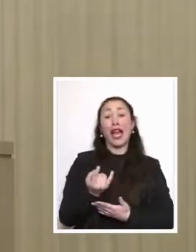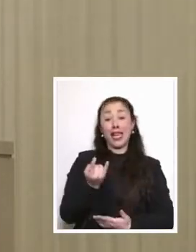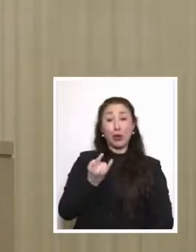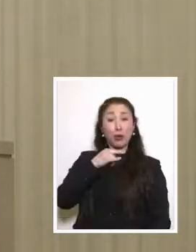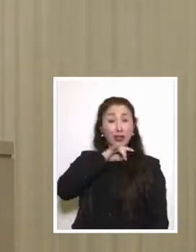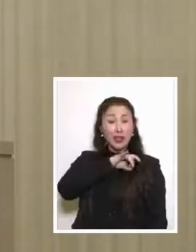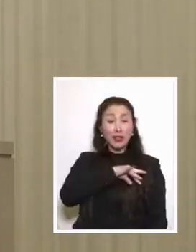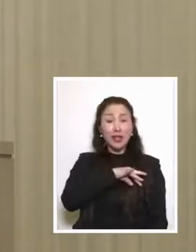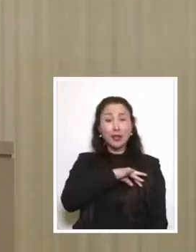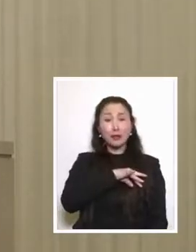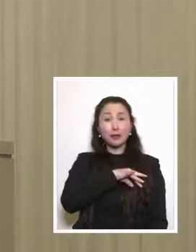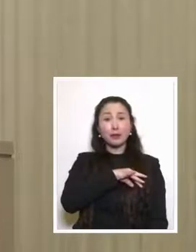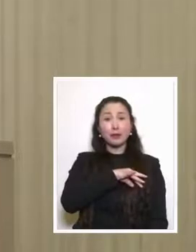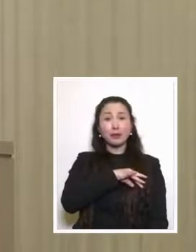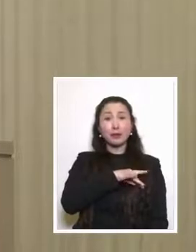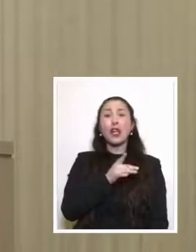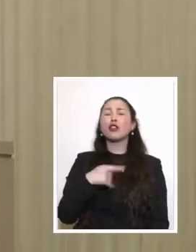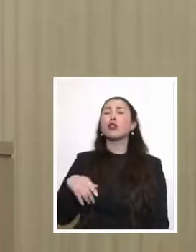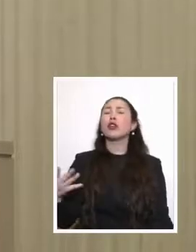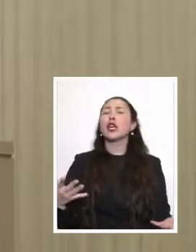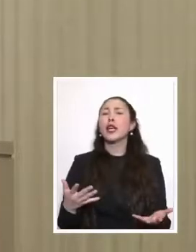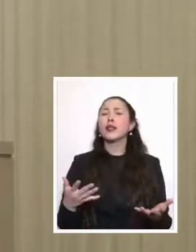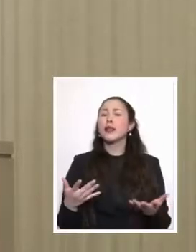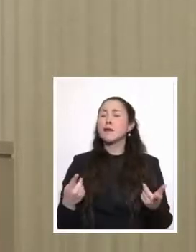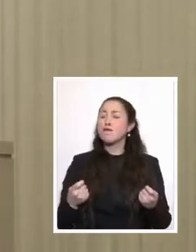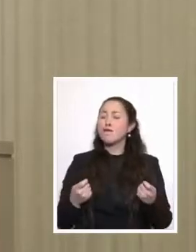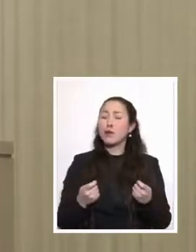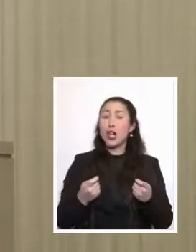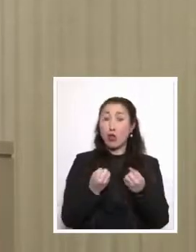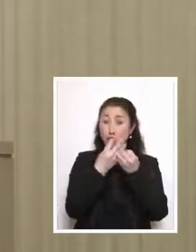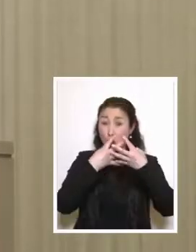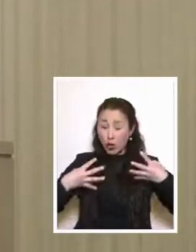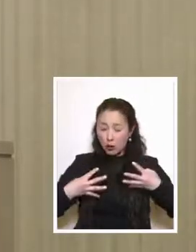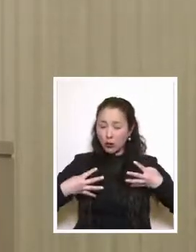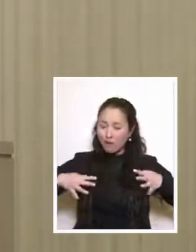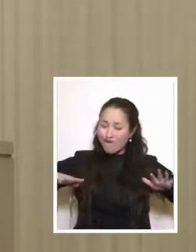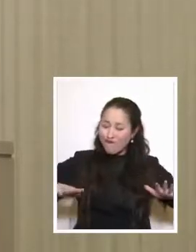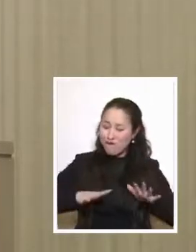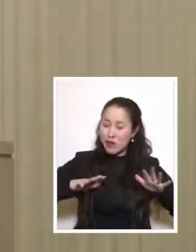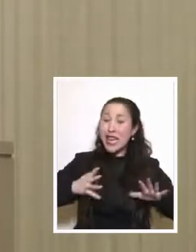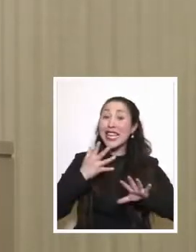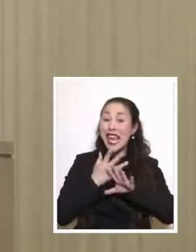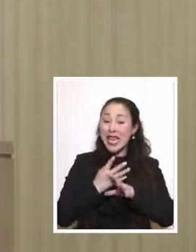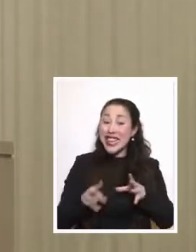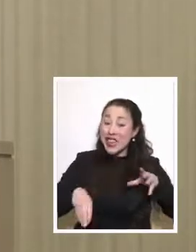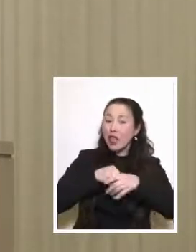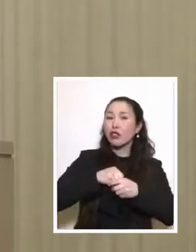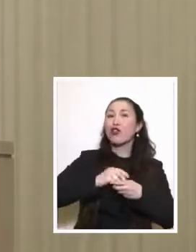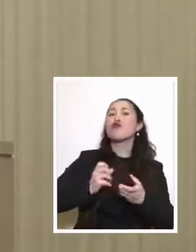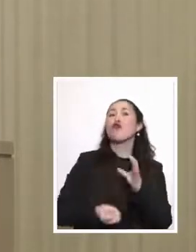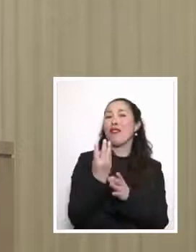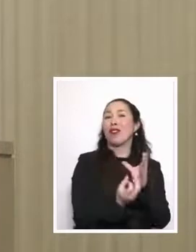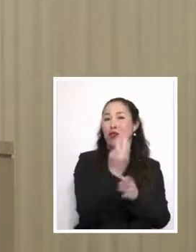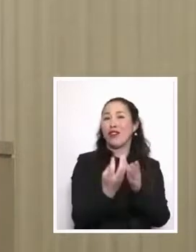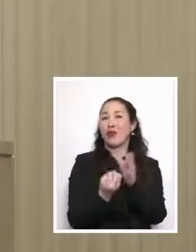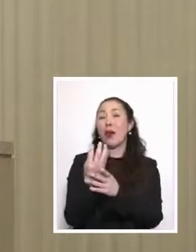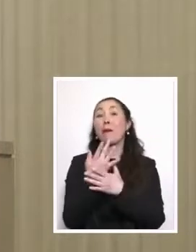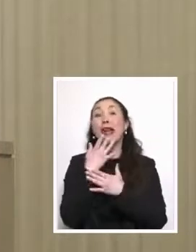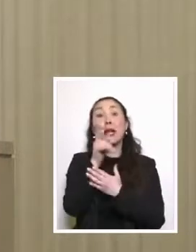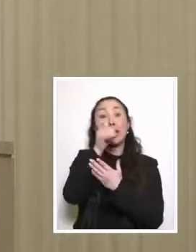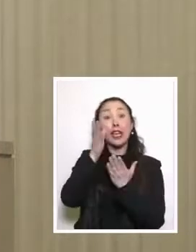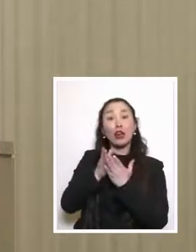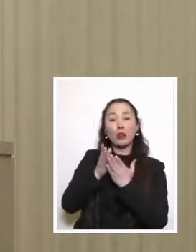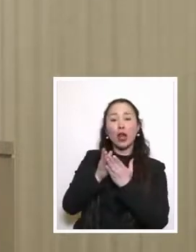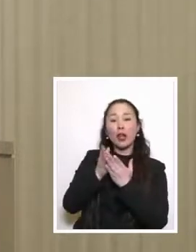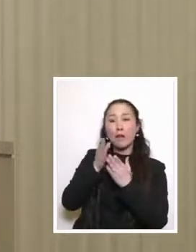de hecho, estamos empeñados en que nuestro currículum incorpore innovaciones que ayuden a los estudiantes a acceder